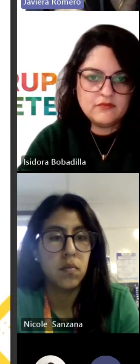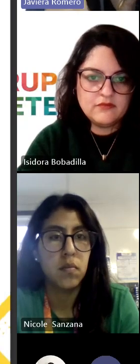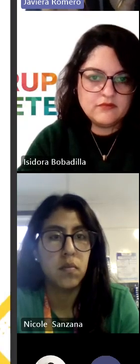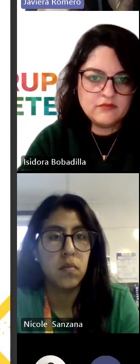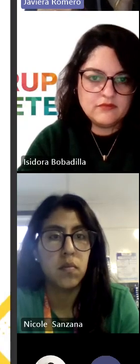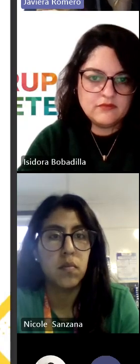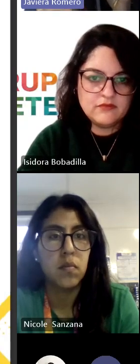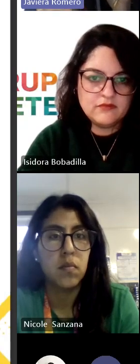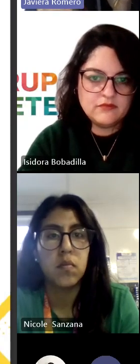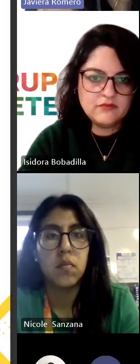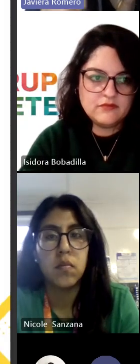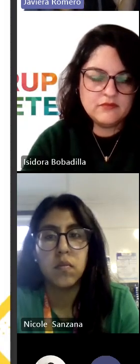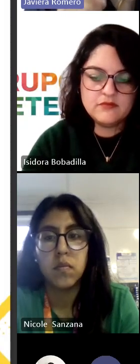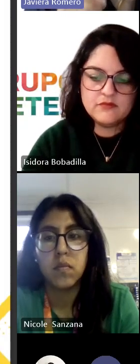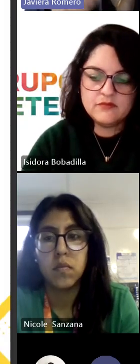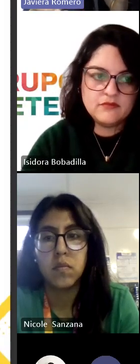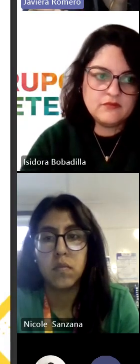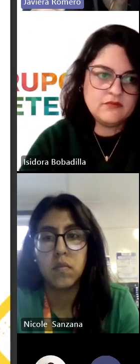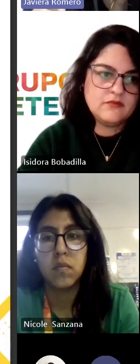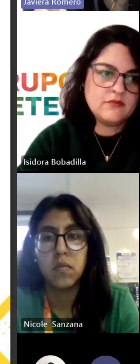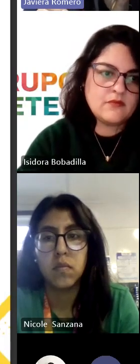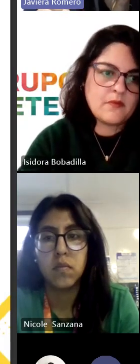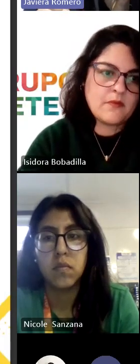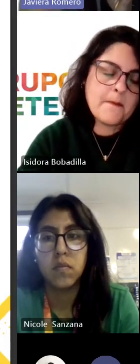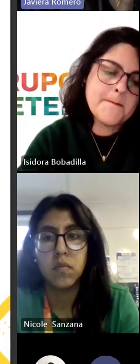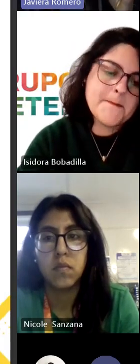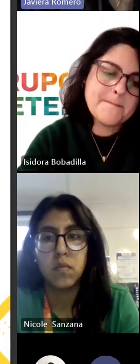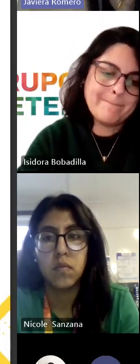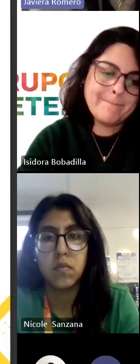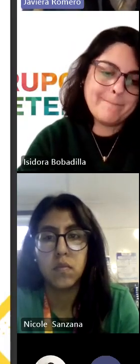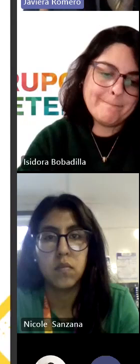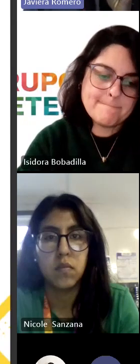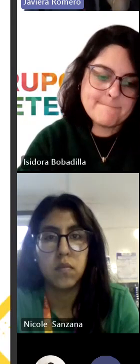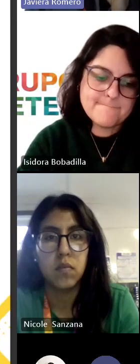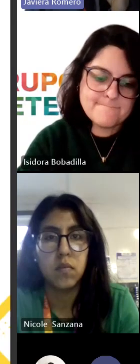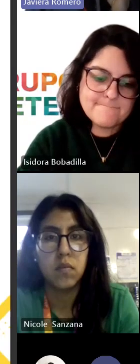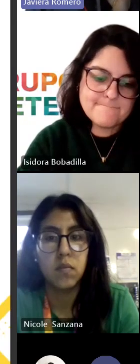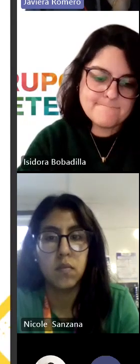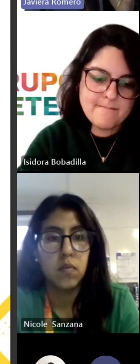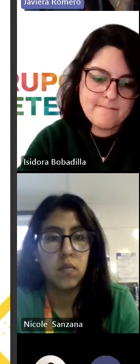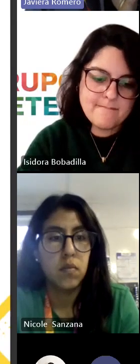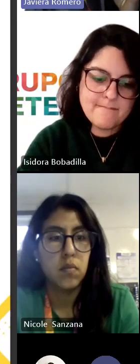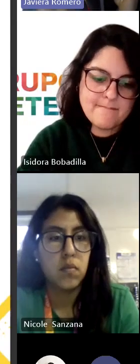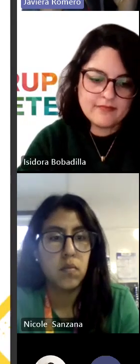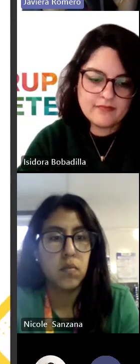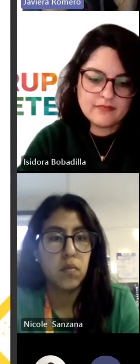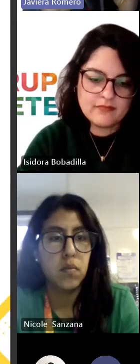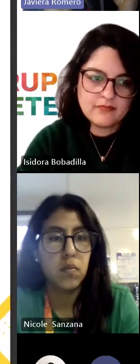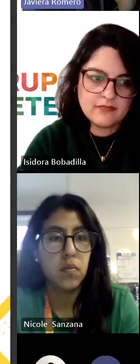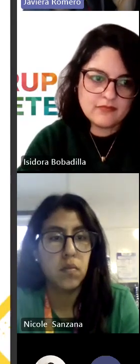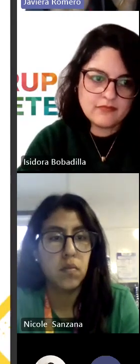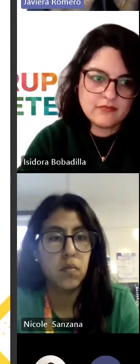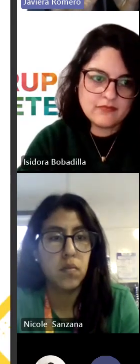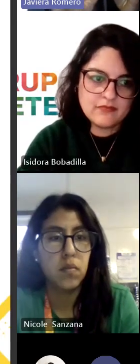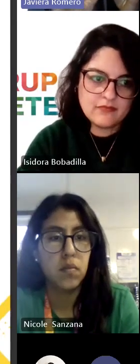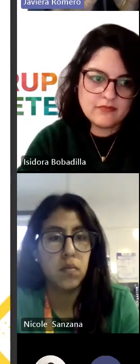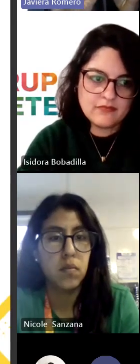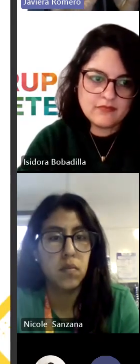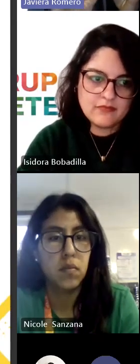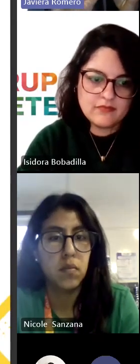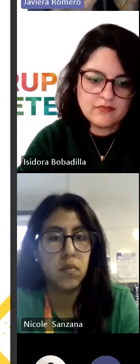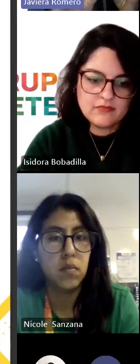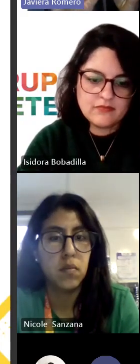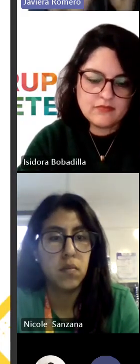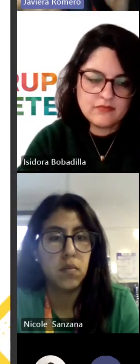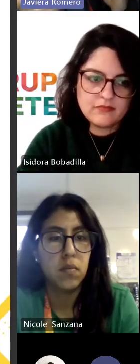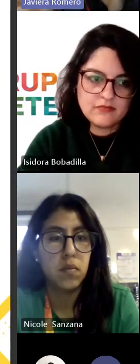Tenemos señales directas, ¿cierto? O de alerta directa, que es como el semáforo, ¿cierto? Donde tenemos en primer